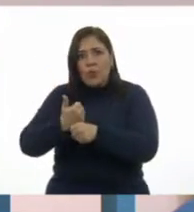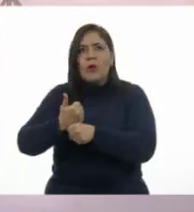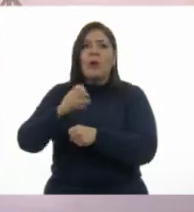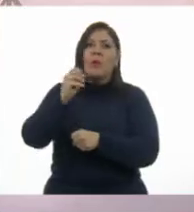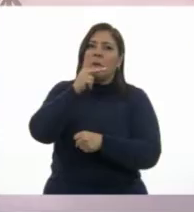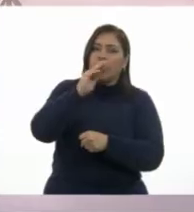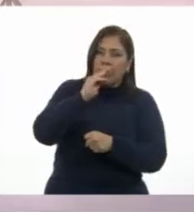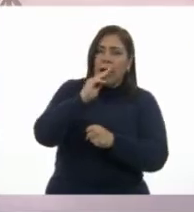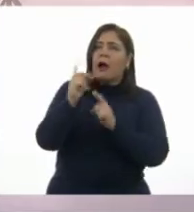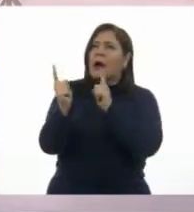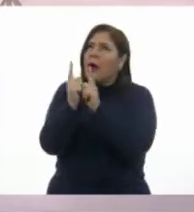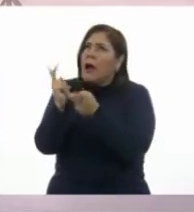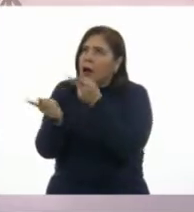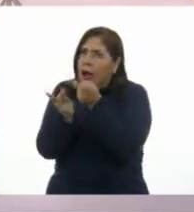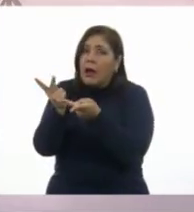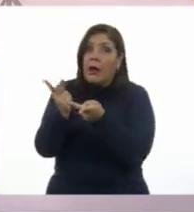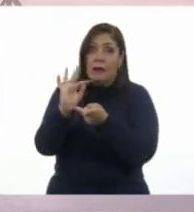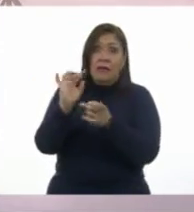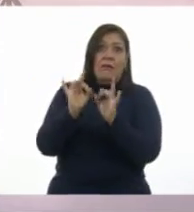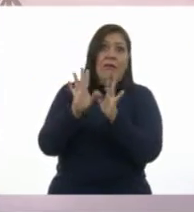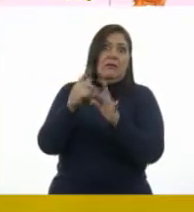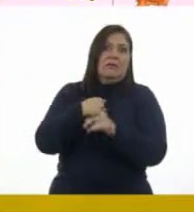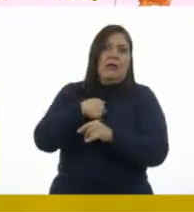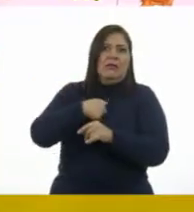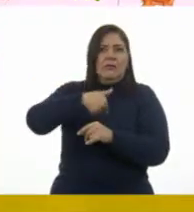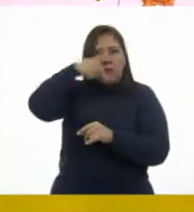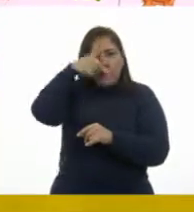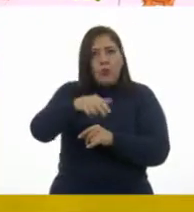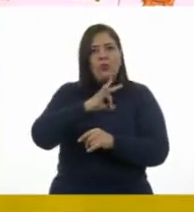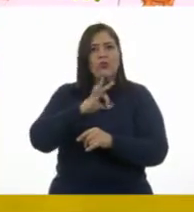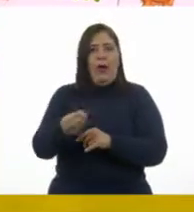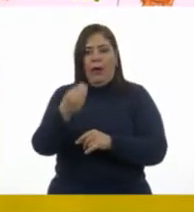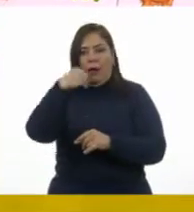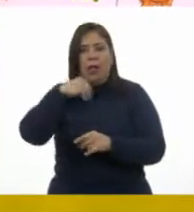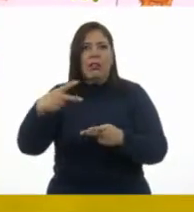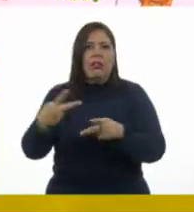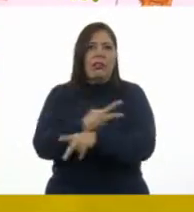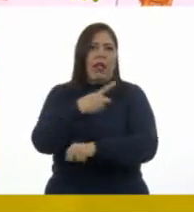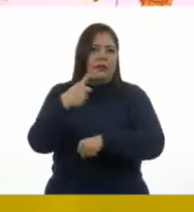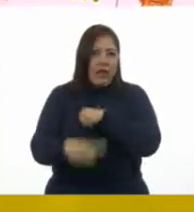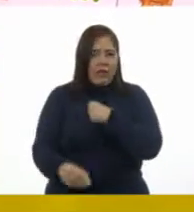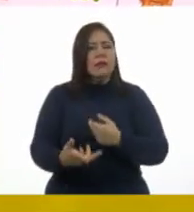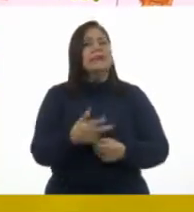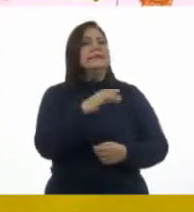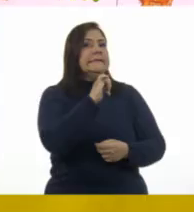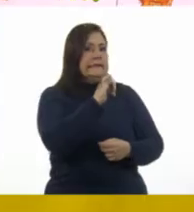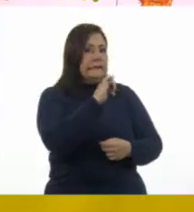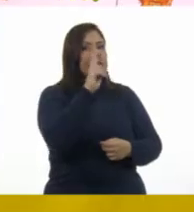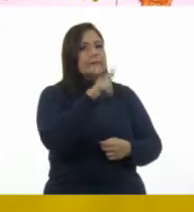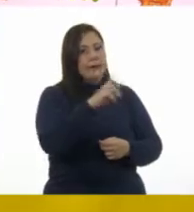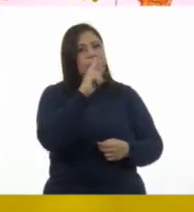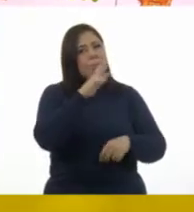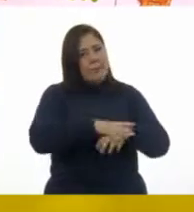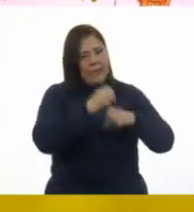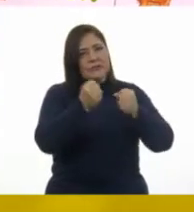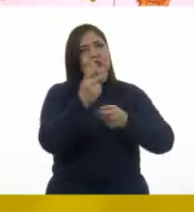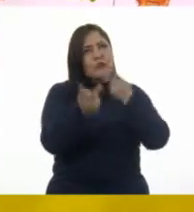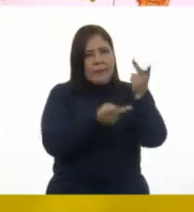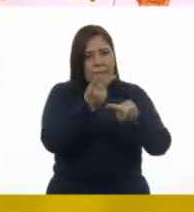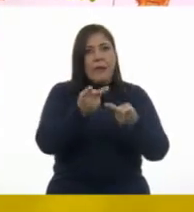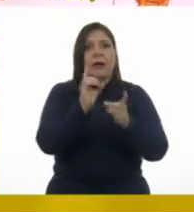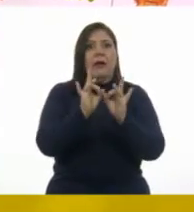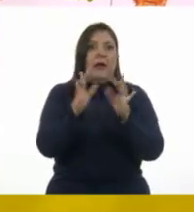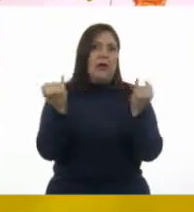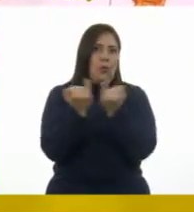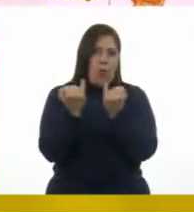pasó. Sí, maestra, es mejor preguntarle a los abuelos para saber qué hierba es buena y qué hierba es tóxica o venenosa y para que no nos pase lo que a